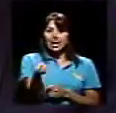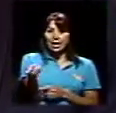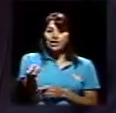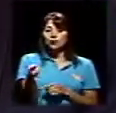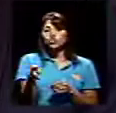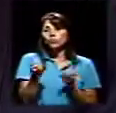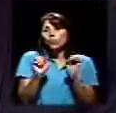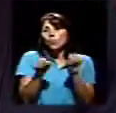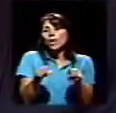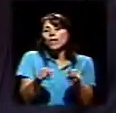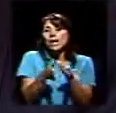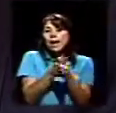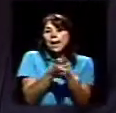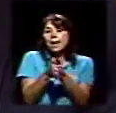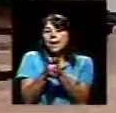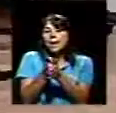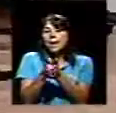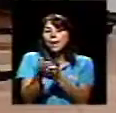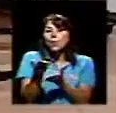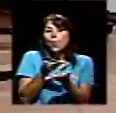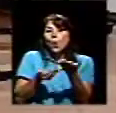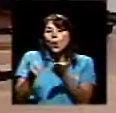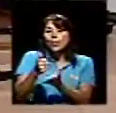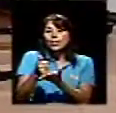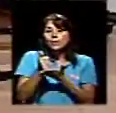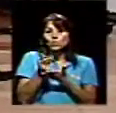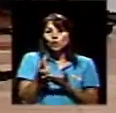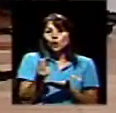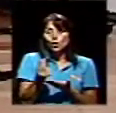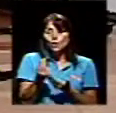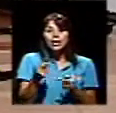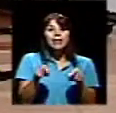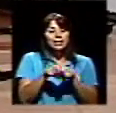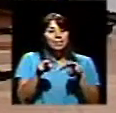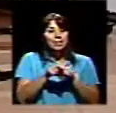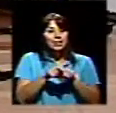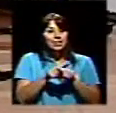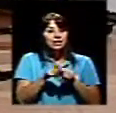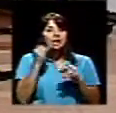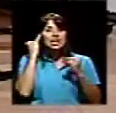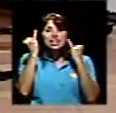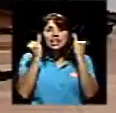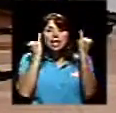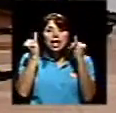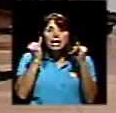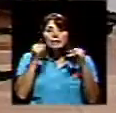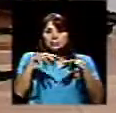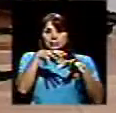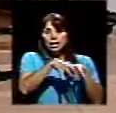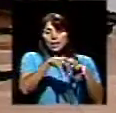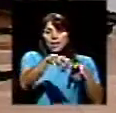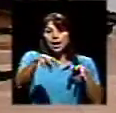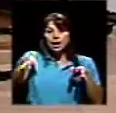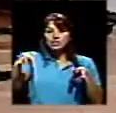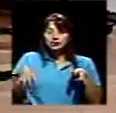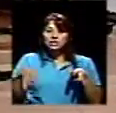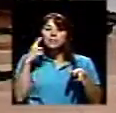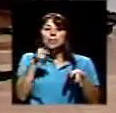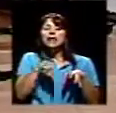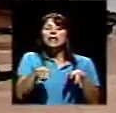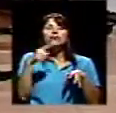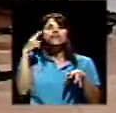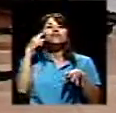económica en algunos casos, sino también de ideas de las bases para ir conformando sus cuadros y sus programas para